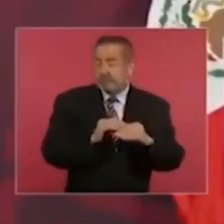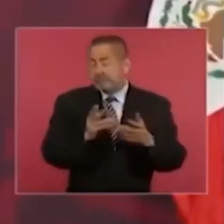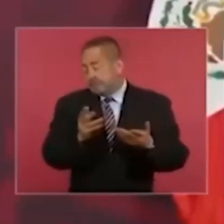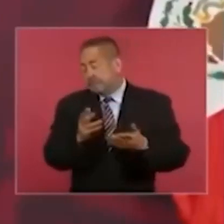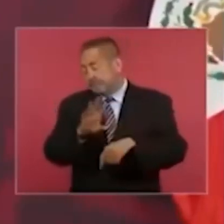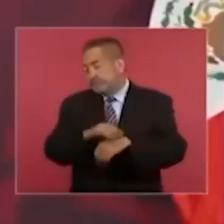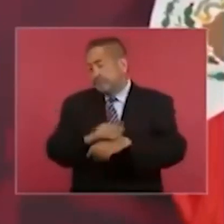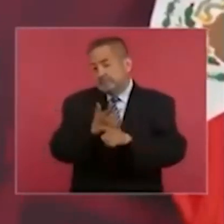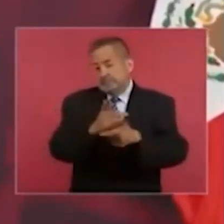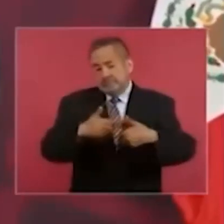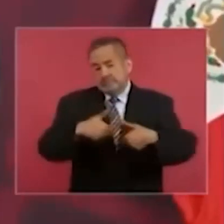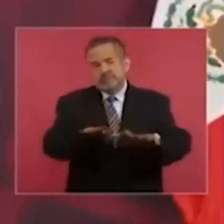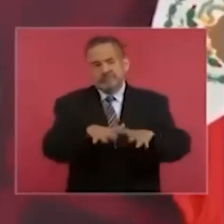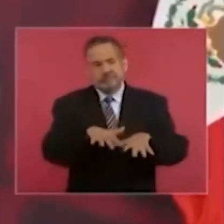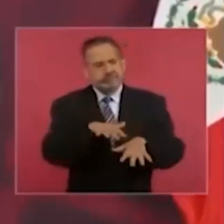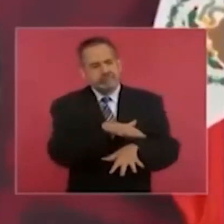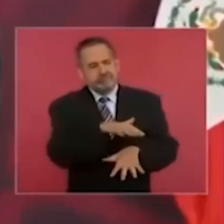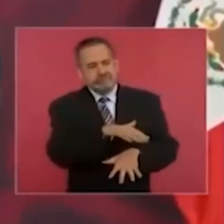legaloides?